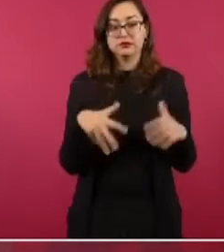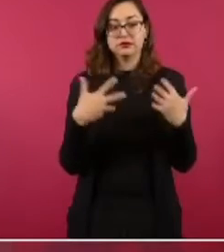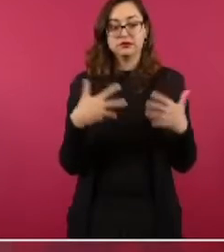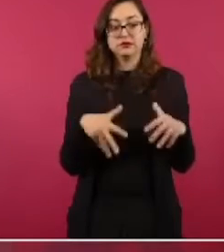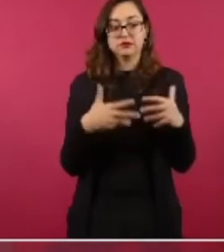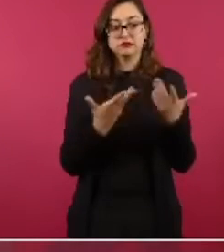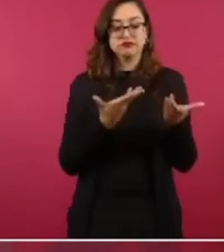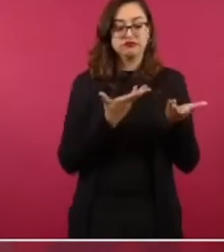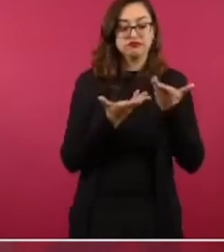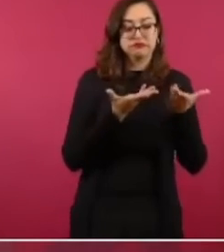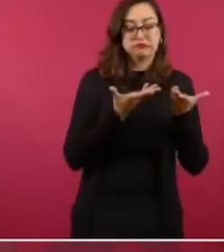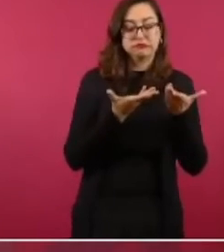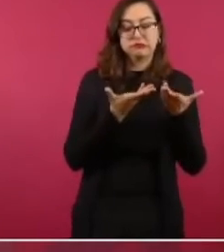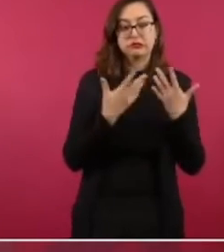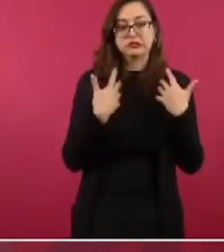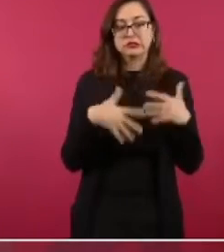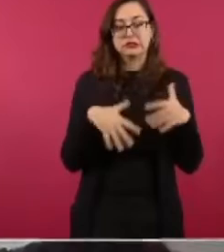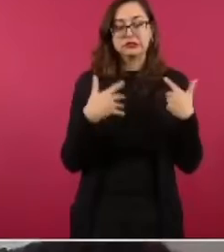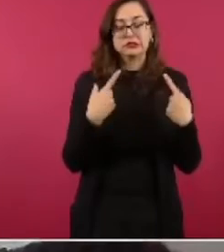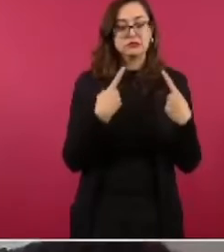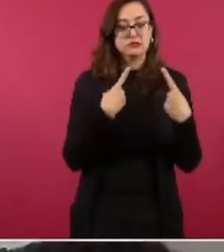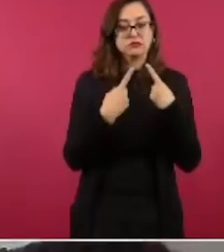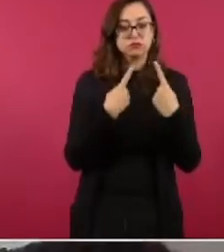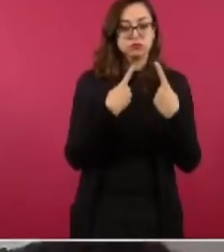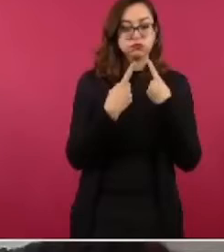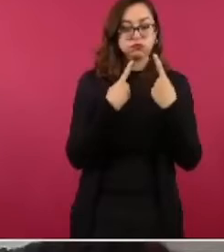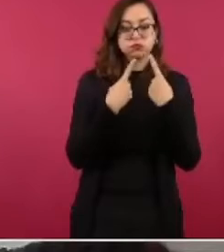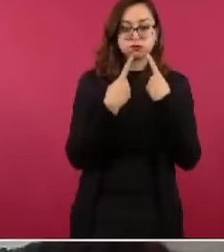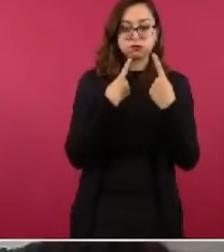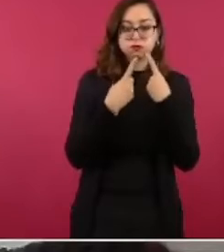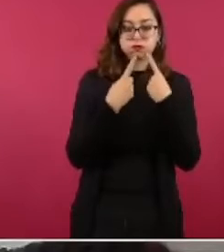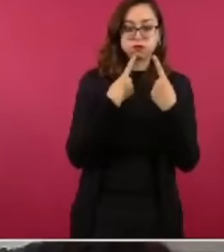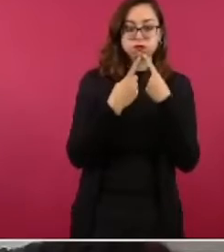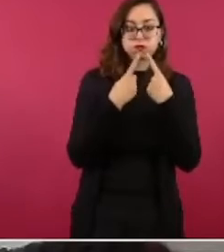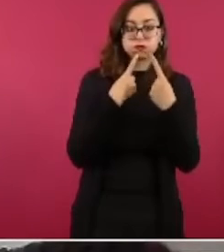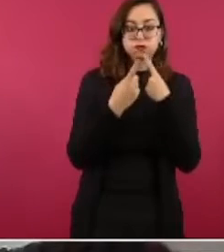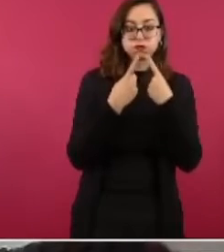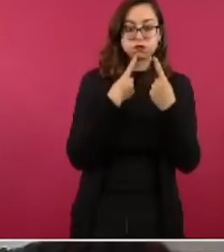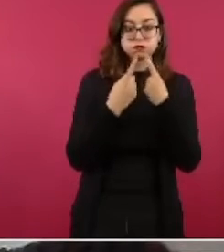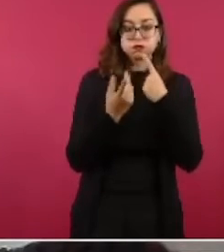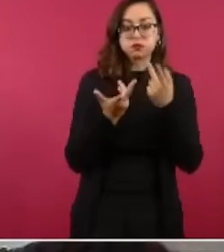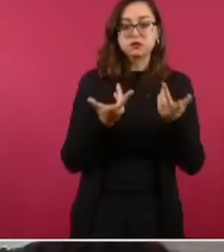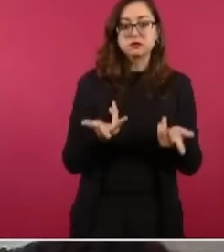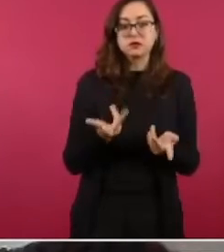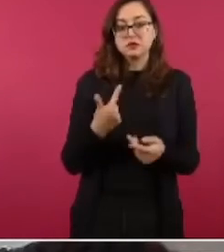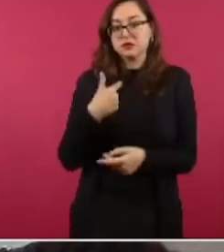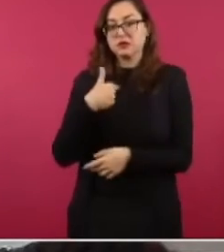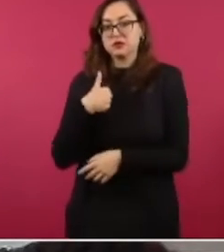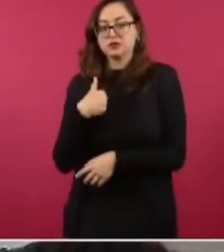dialogamos nosotros. Bueno, en mi caso yo no podría porque yo no hablo de corrido.